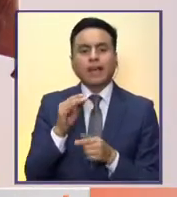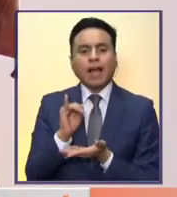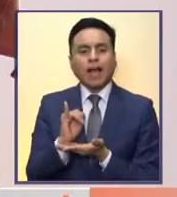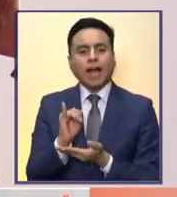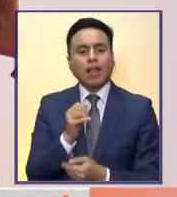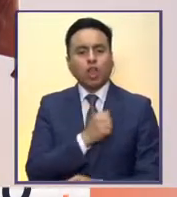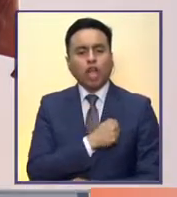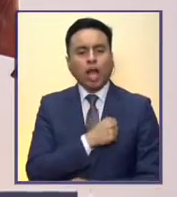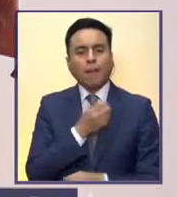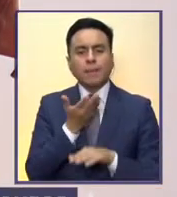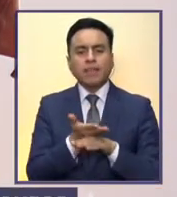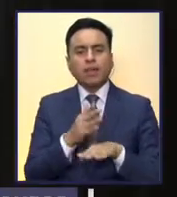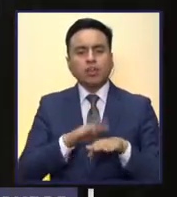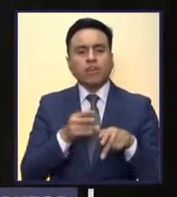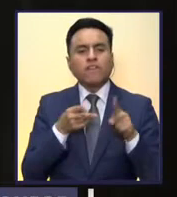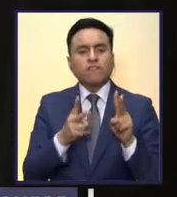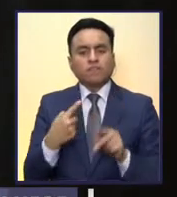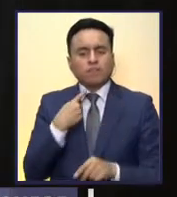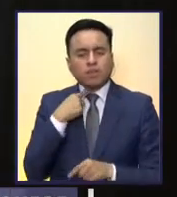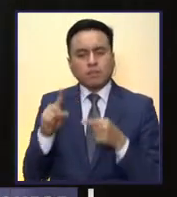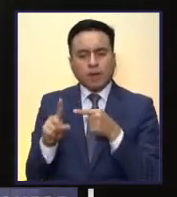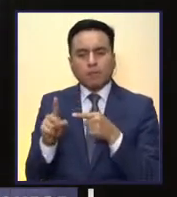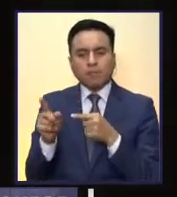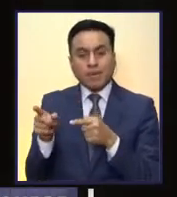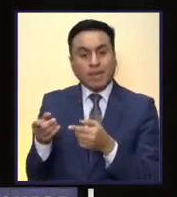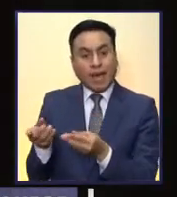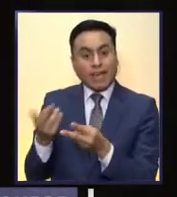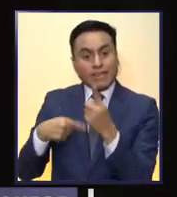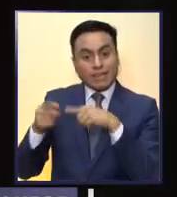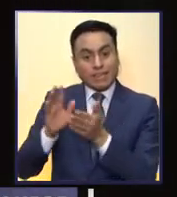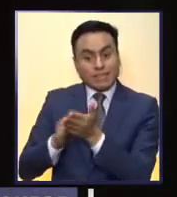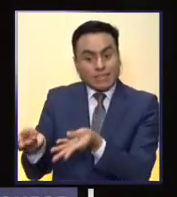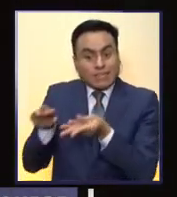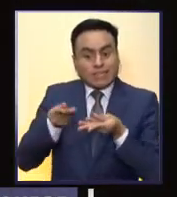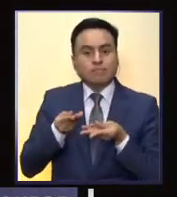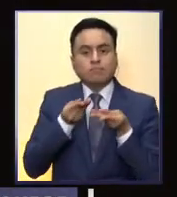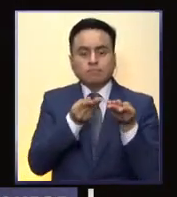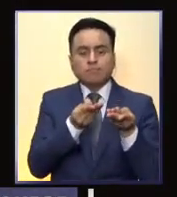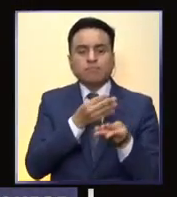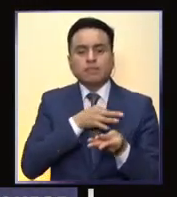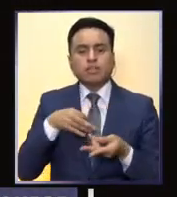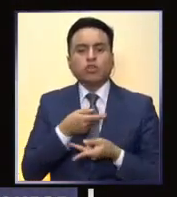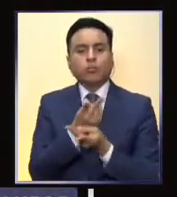pedirá la autorización de la víctima para presentar esos antecedentes al Ministerio Público.